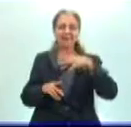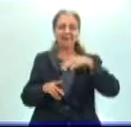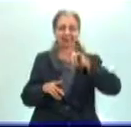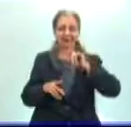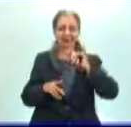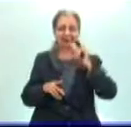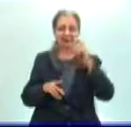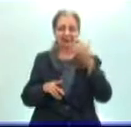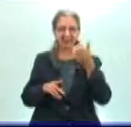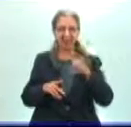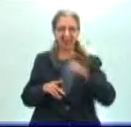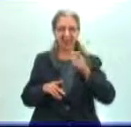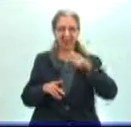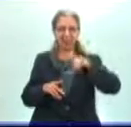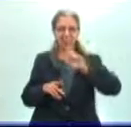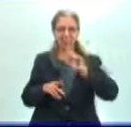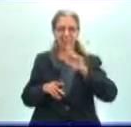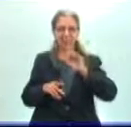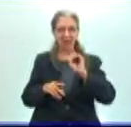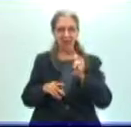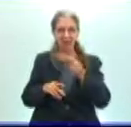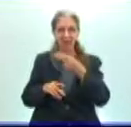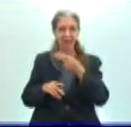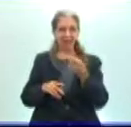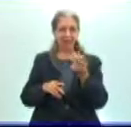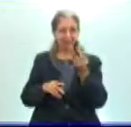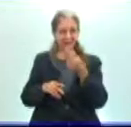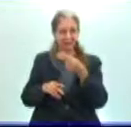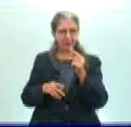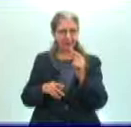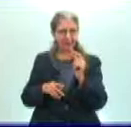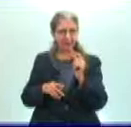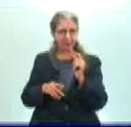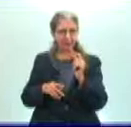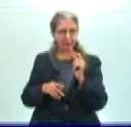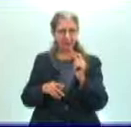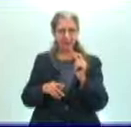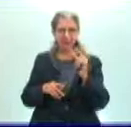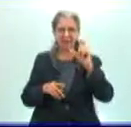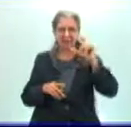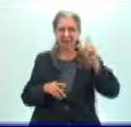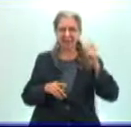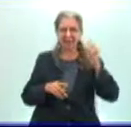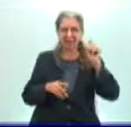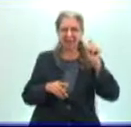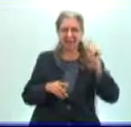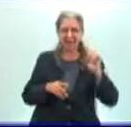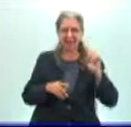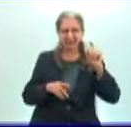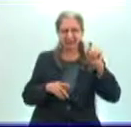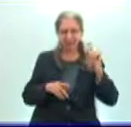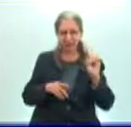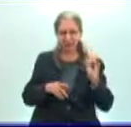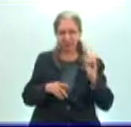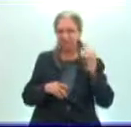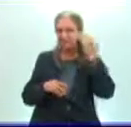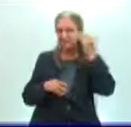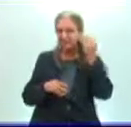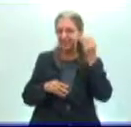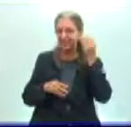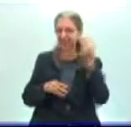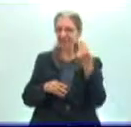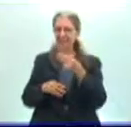empezaste a escucharme hablar de hipotenusa y cateto, pensaste en el teorema de Pitágoras.